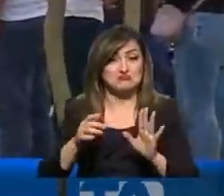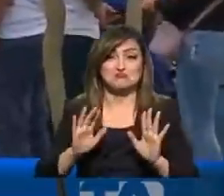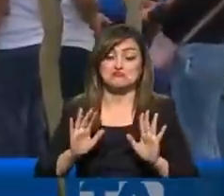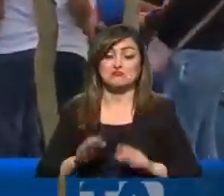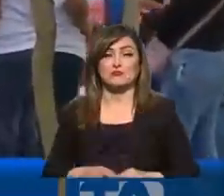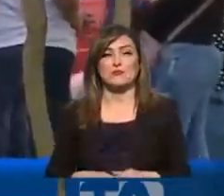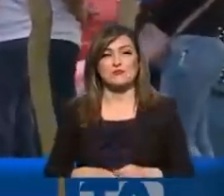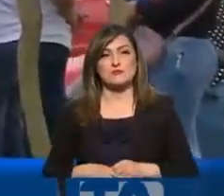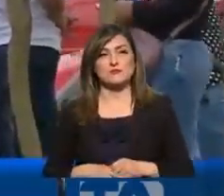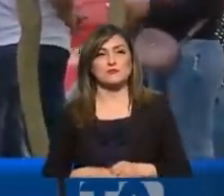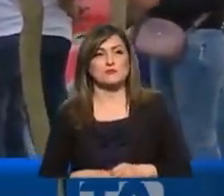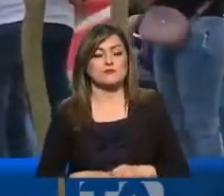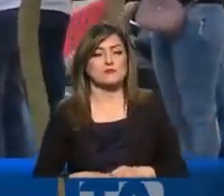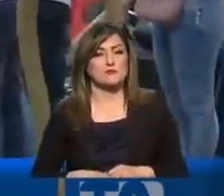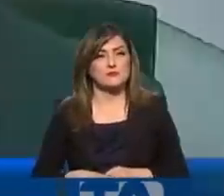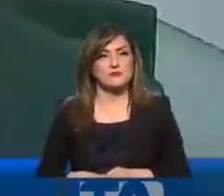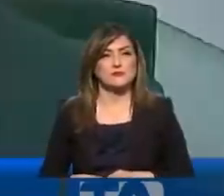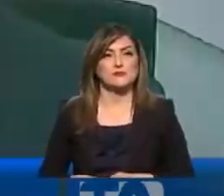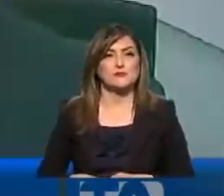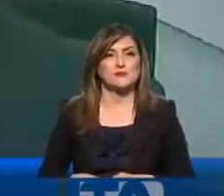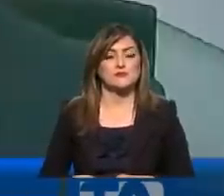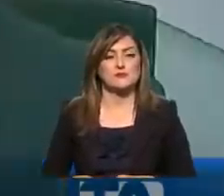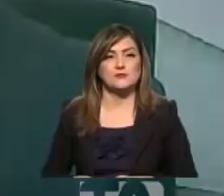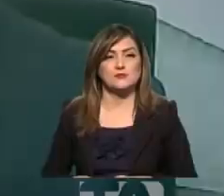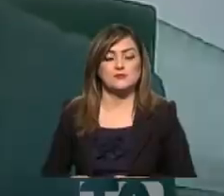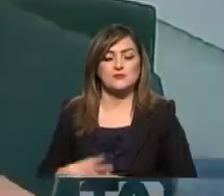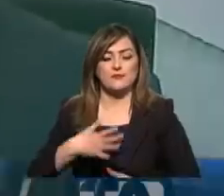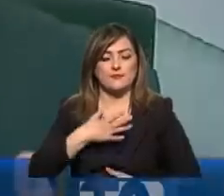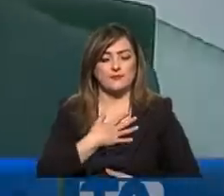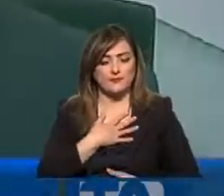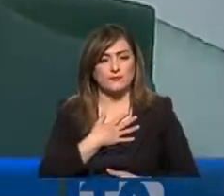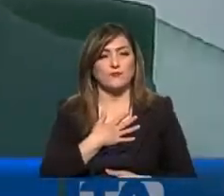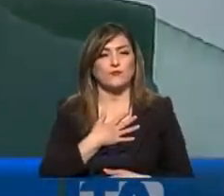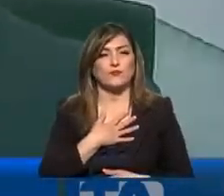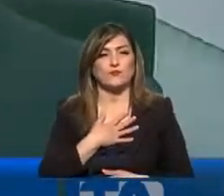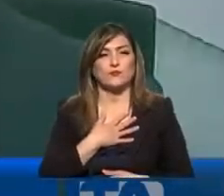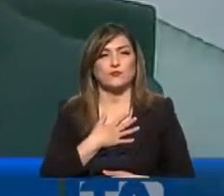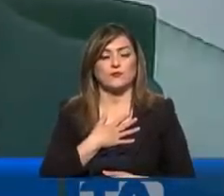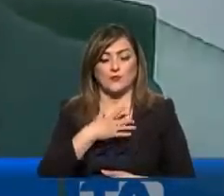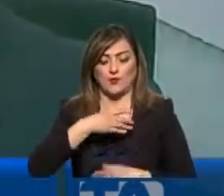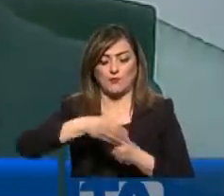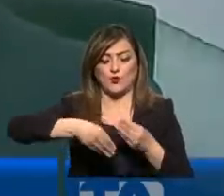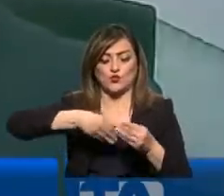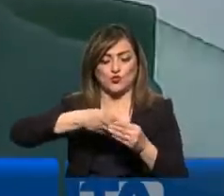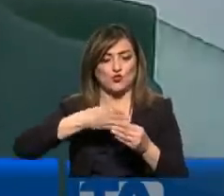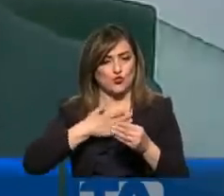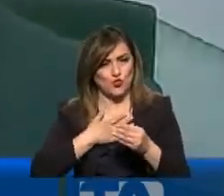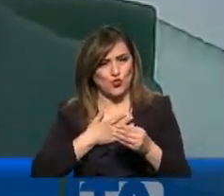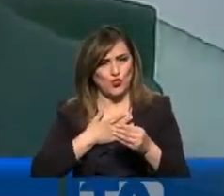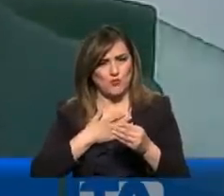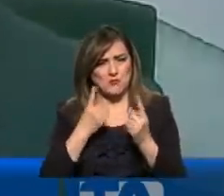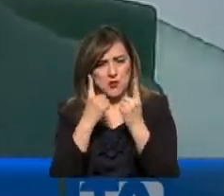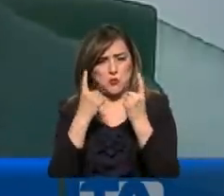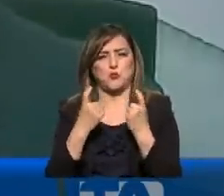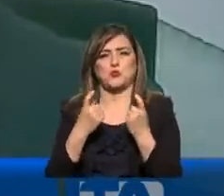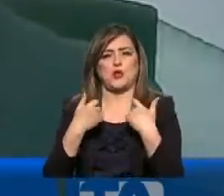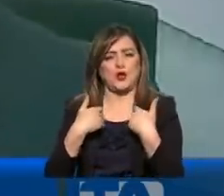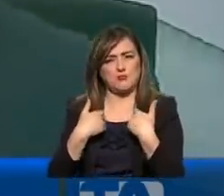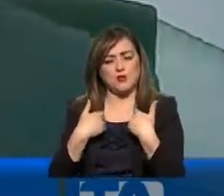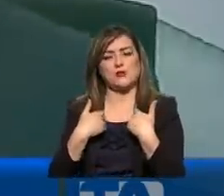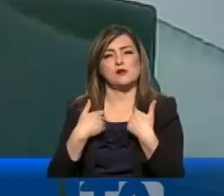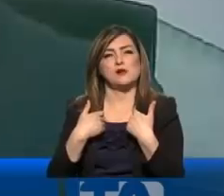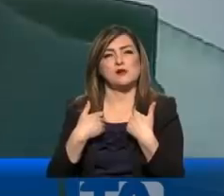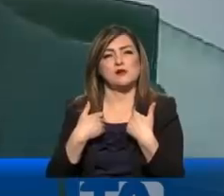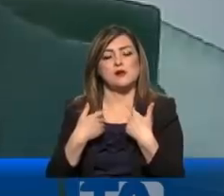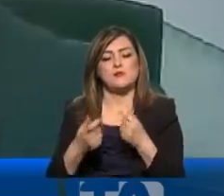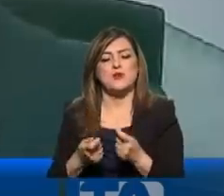surgen. Peralvo cree que sí. ¿Debo yo, como inversionista, hacerme la pregunta de si